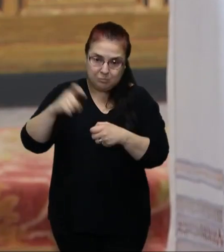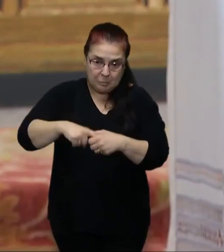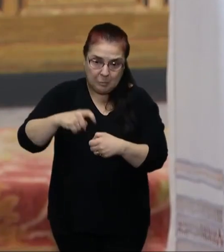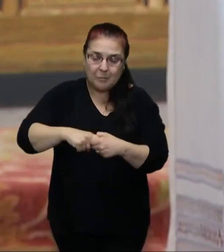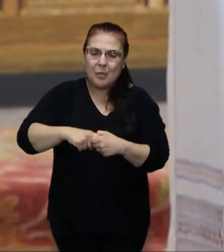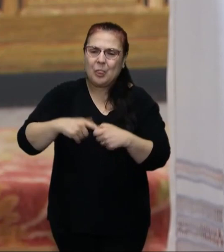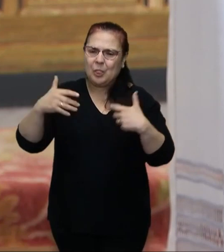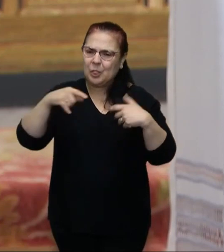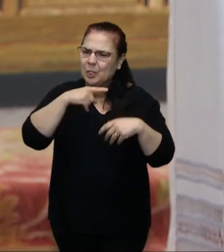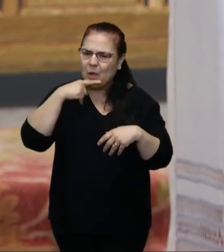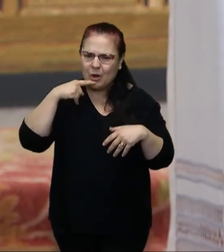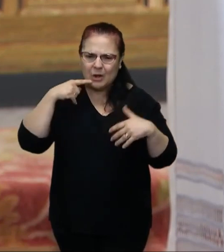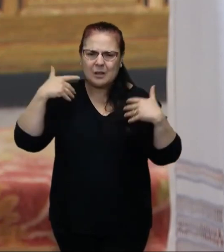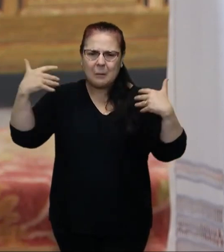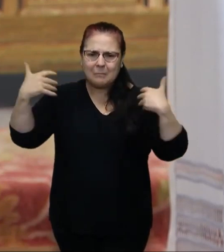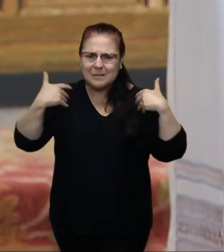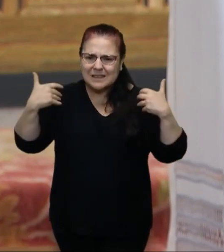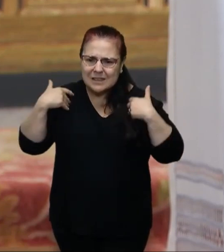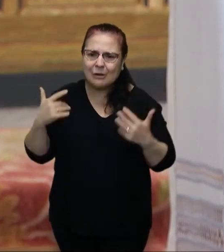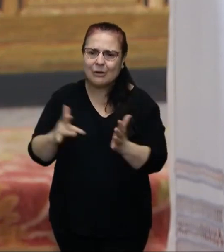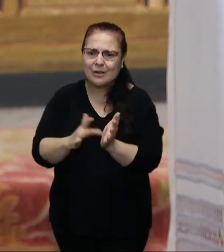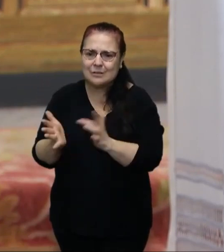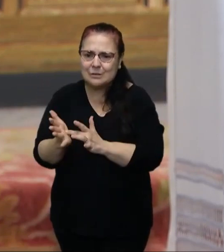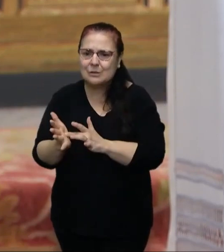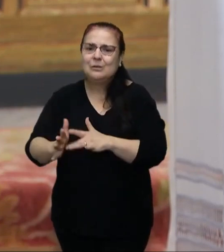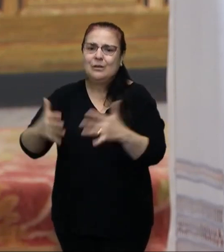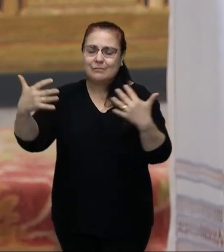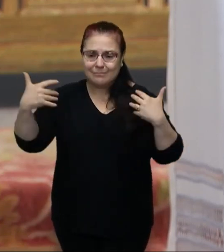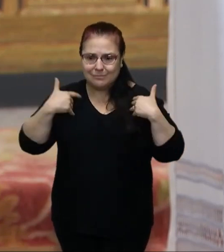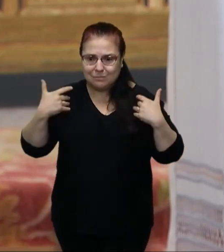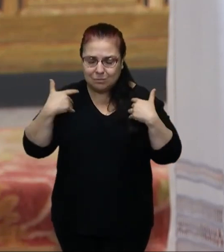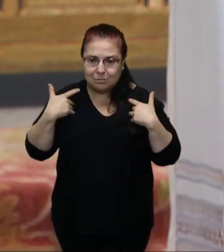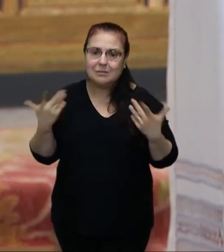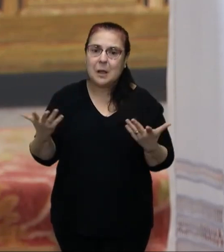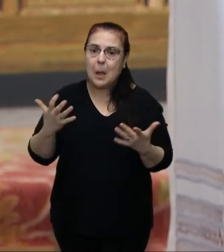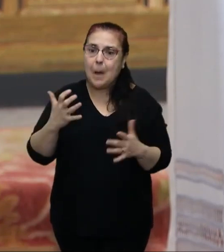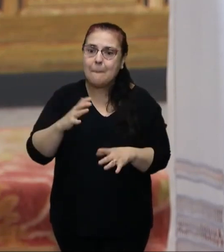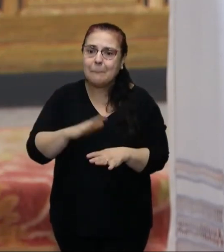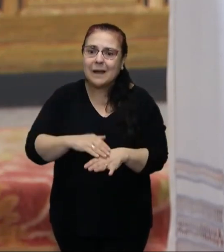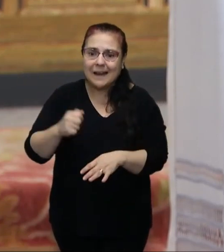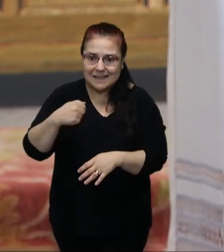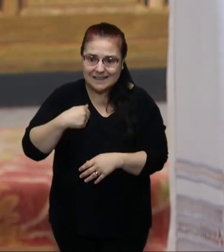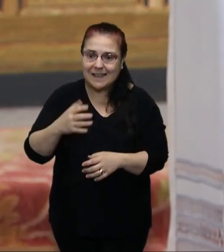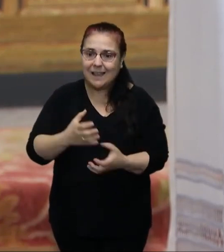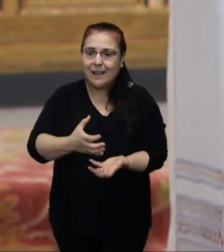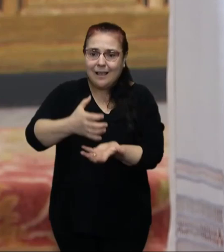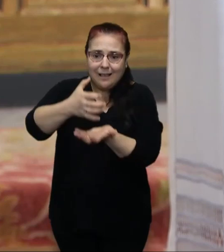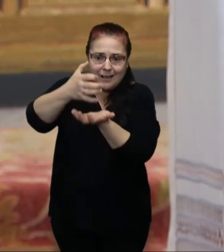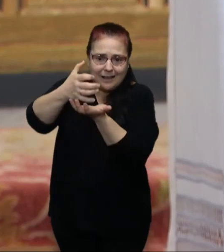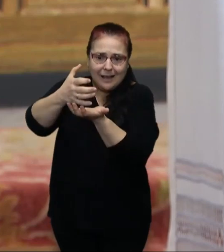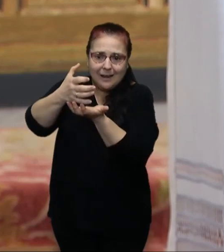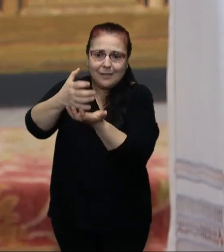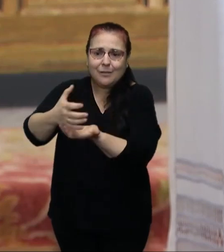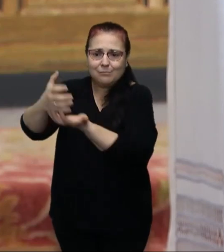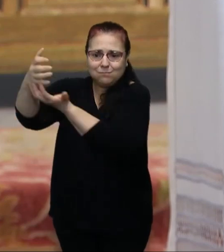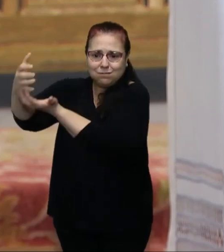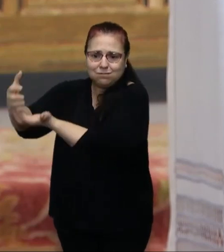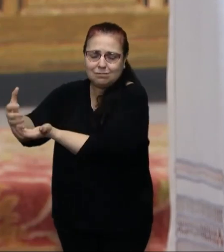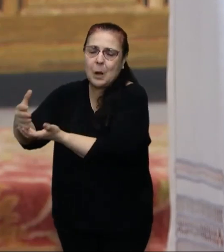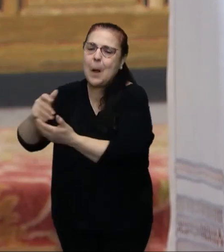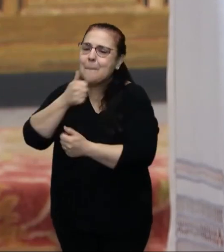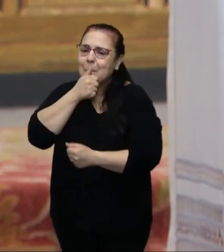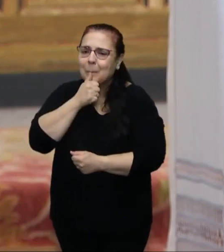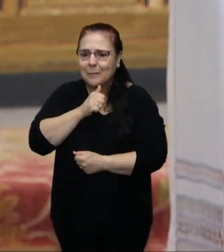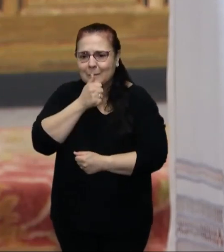dolorosamente de la pasión de Jesús con sus sufrimientos, para que, si no pueden pasar ese cáliz, sepan aceptar pacientemente